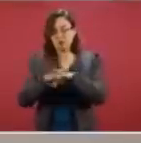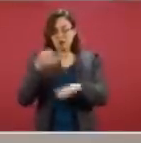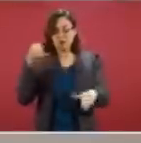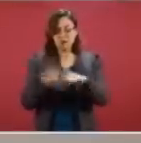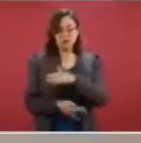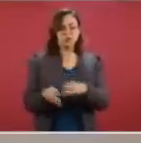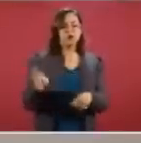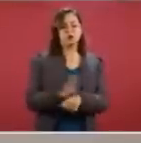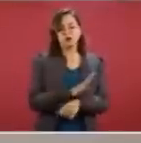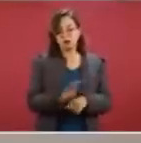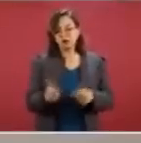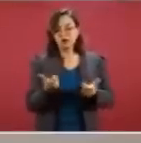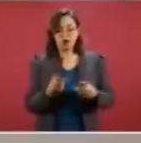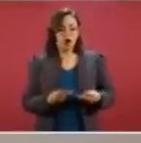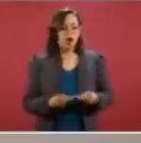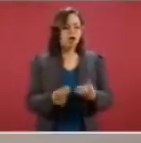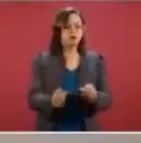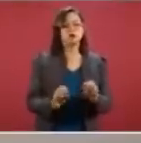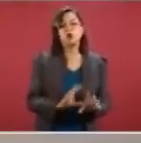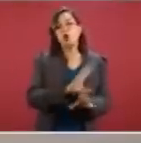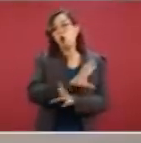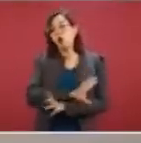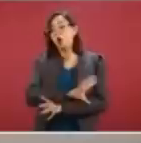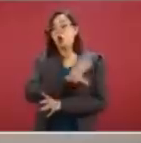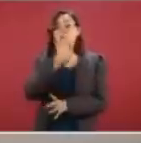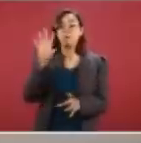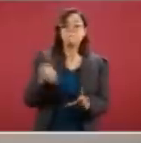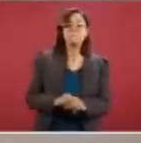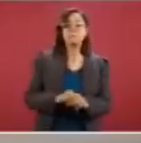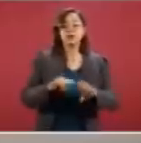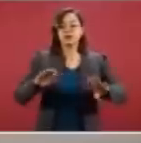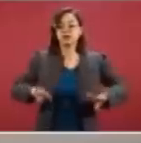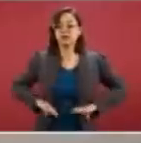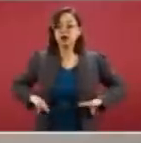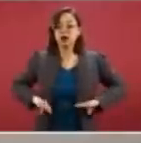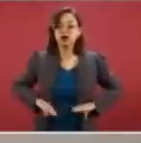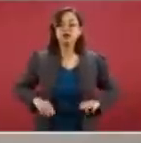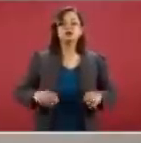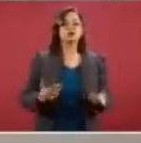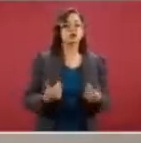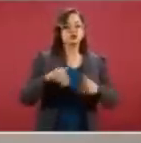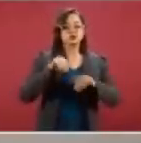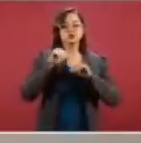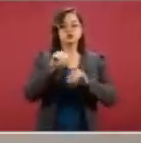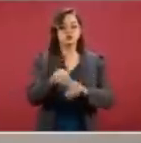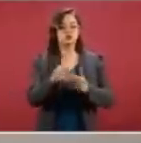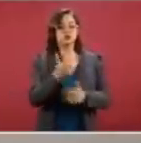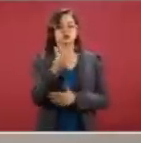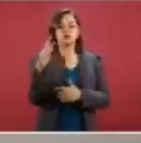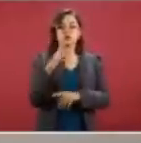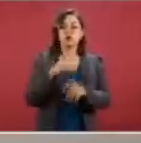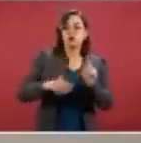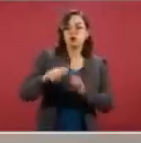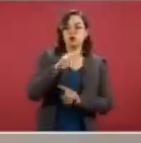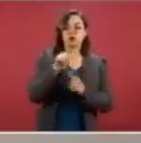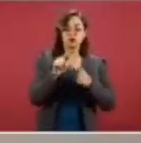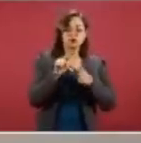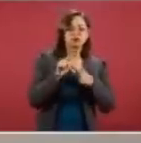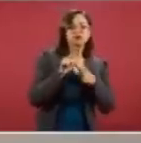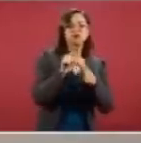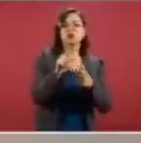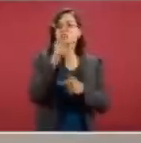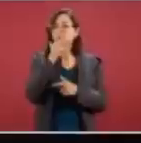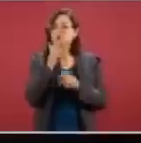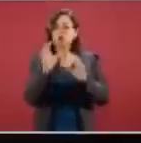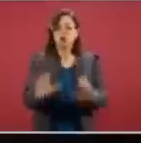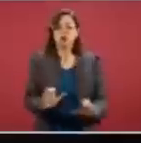hecho, en la medida en que tenga todas las particularidades relacionadas con su sostenibilidad ambiental